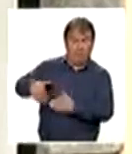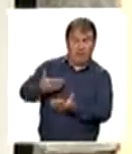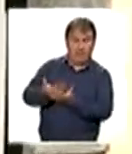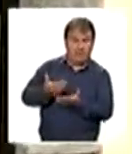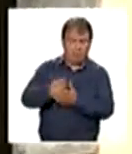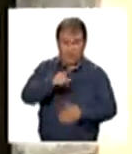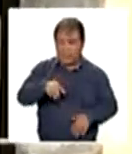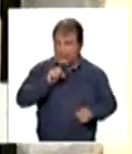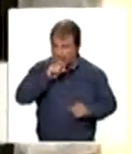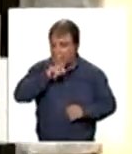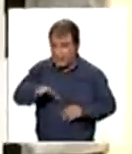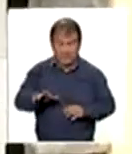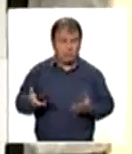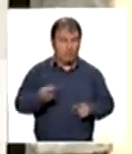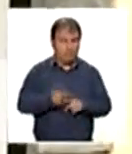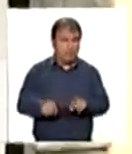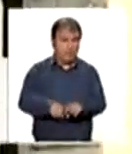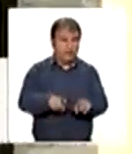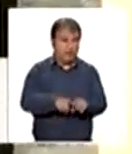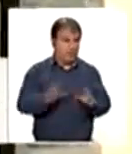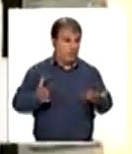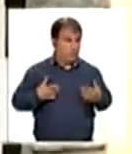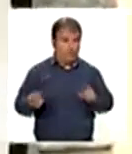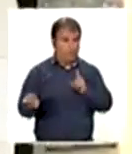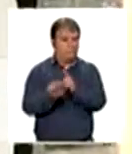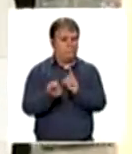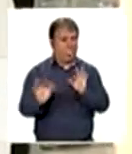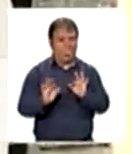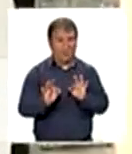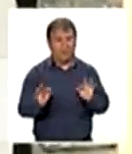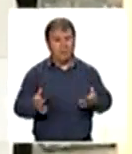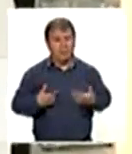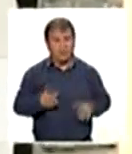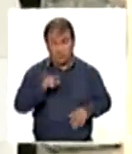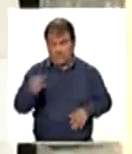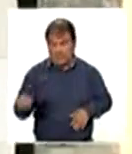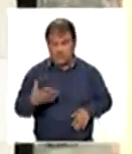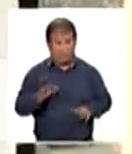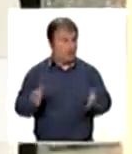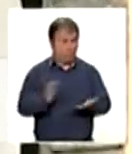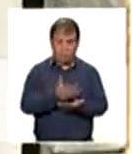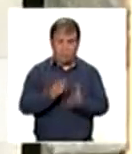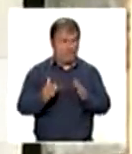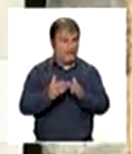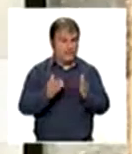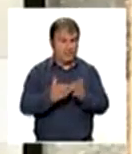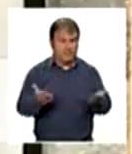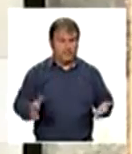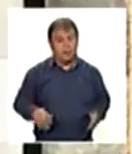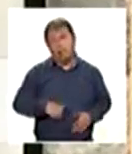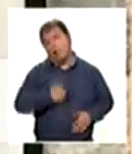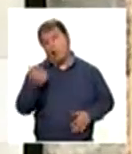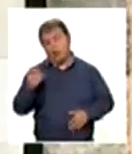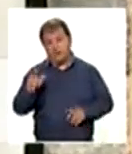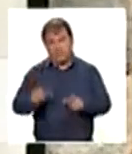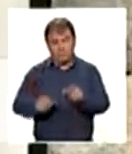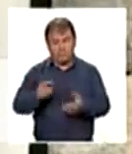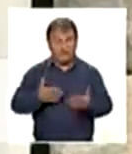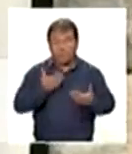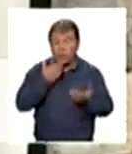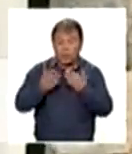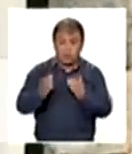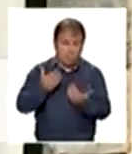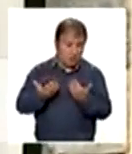ella ya ha declarado, pero sin embargo no la hemos encontrado. Nos han indicado que ella en este momento no se encuentra y no hay otra persona de la familia con quien